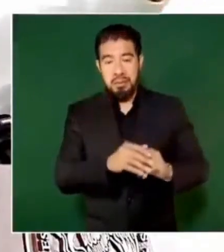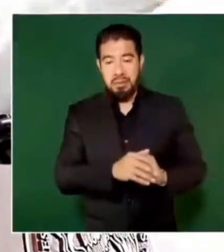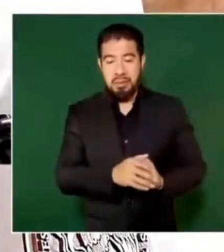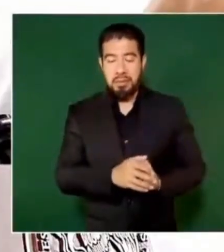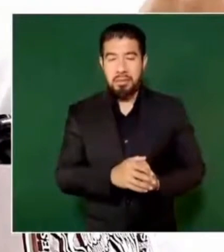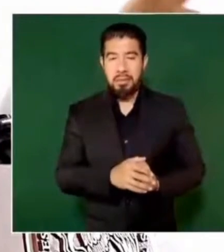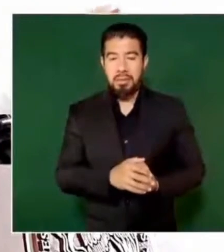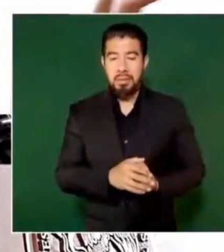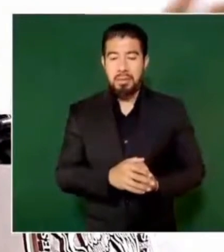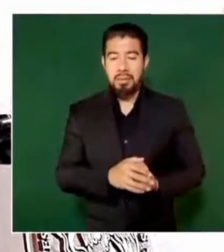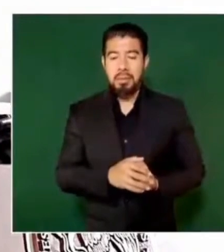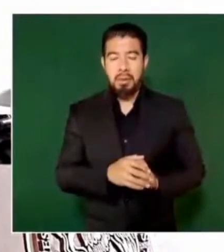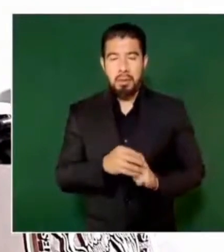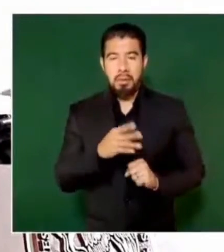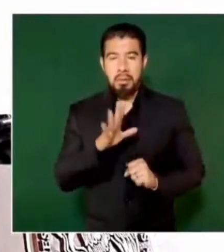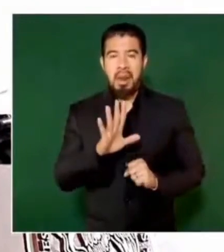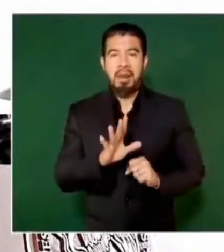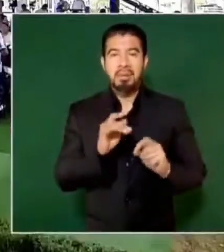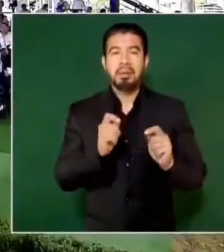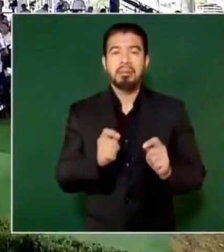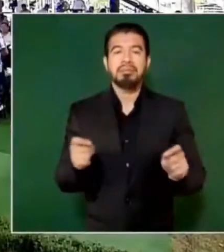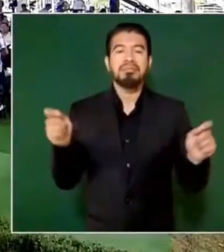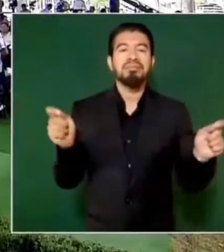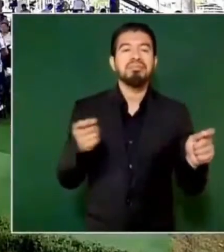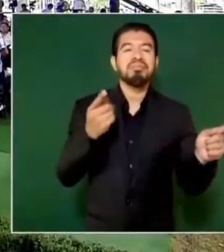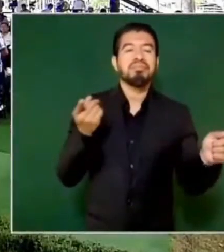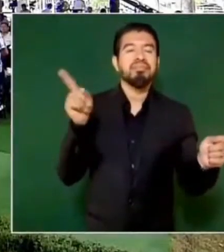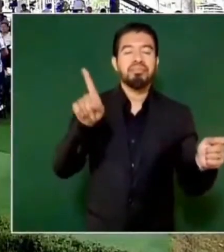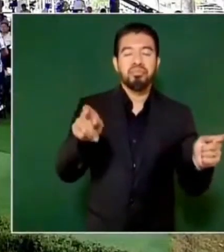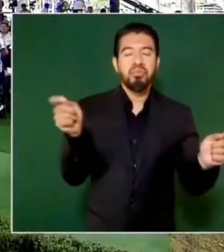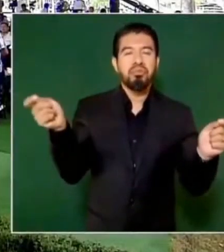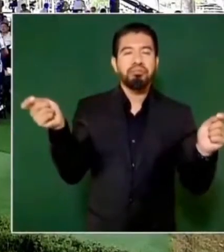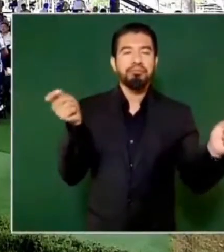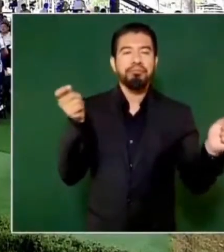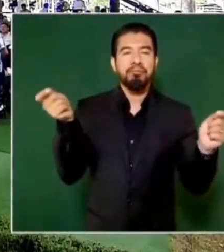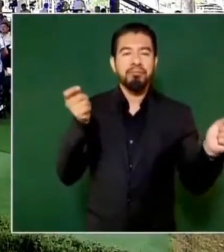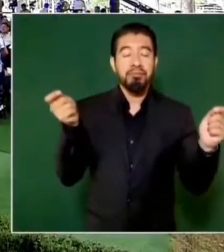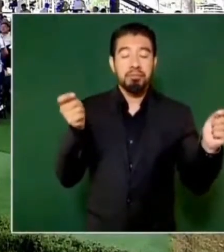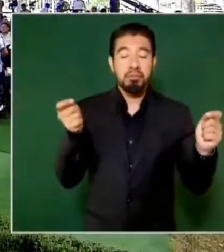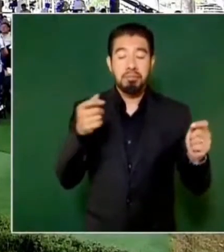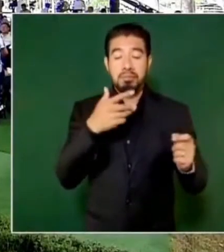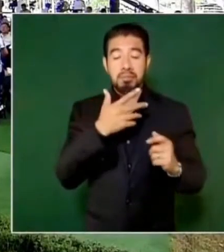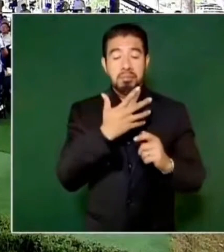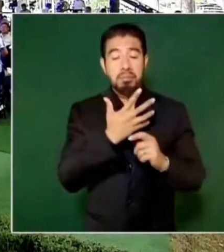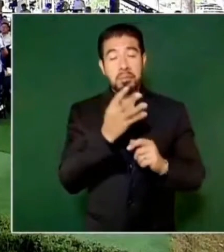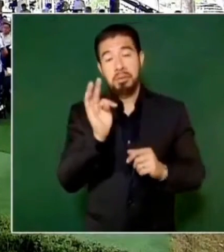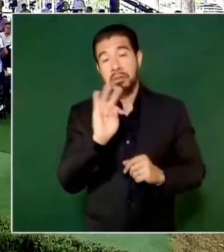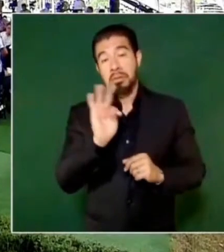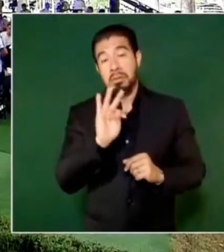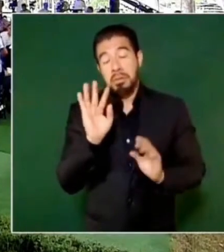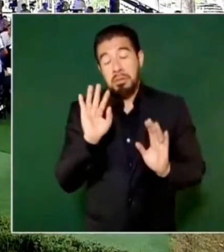Todo orquestado. A lo mejor es el señor Quintero y